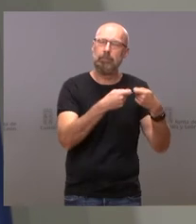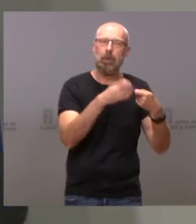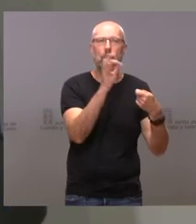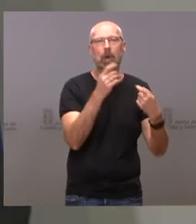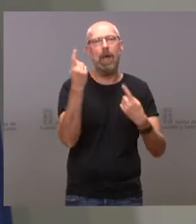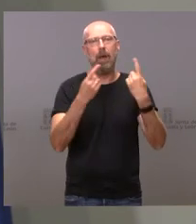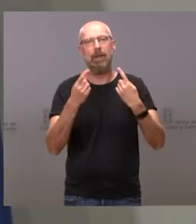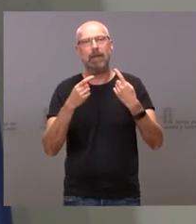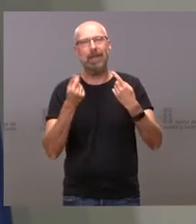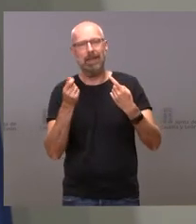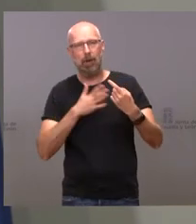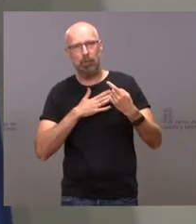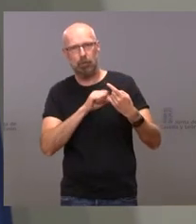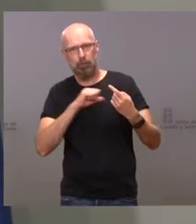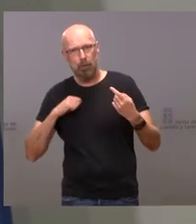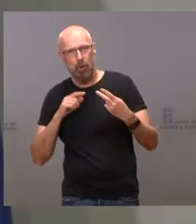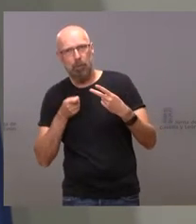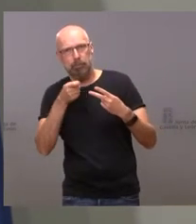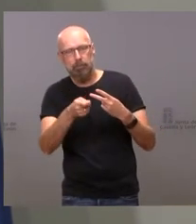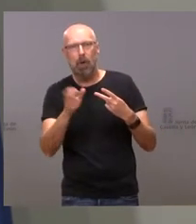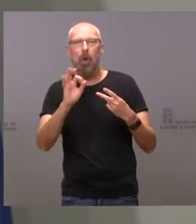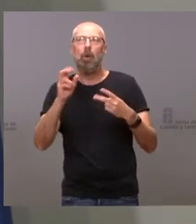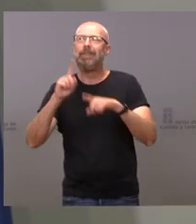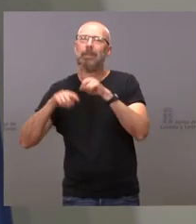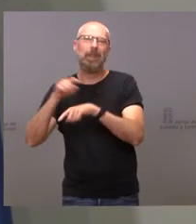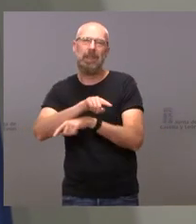exclusivos, y eso depende de los proyectos.